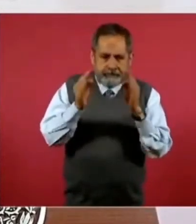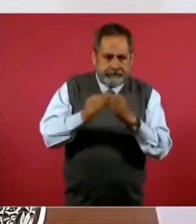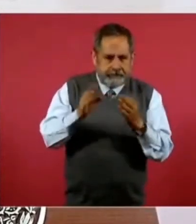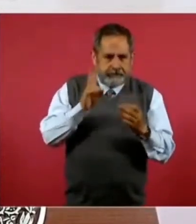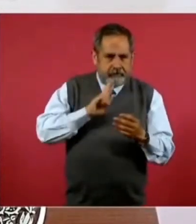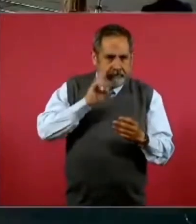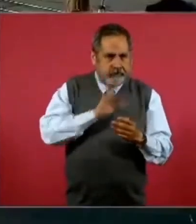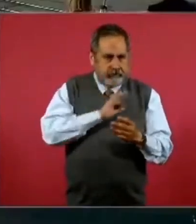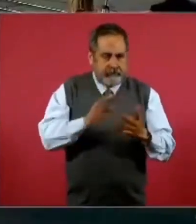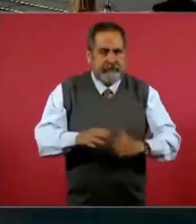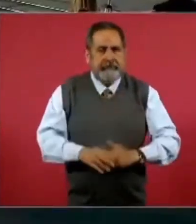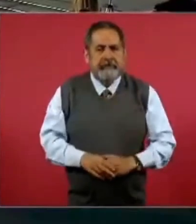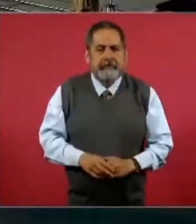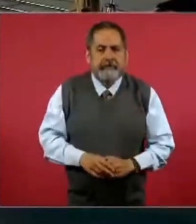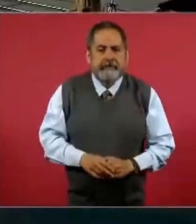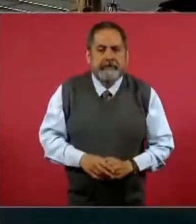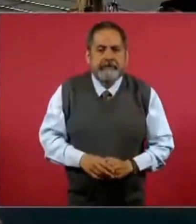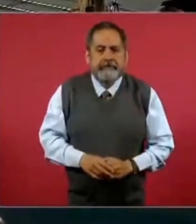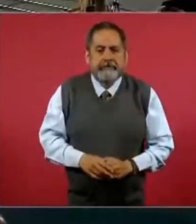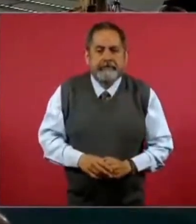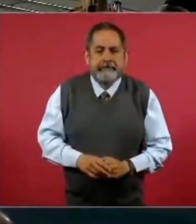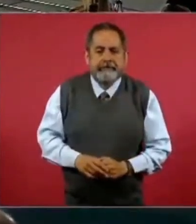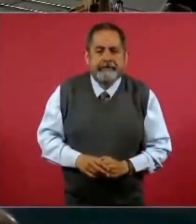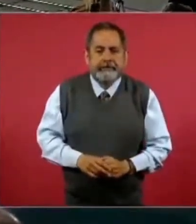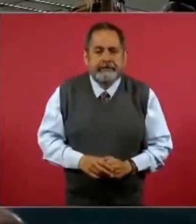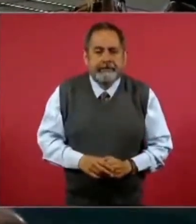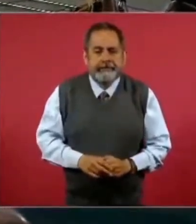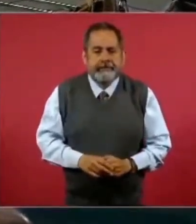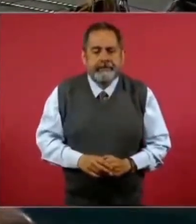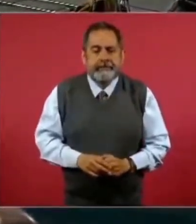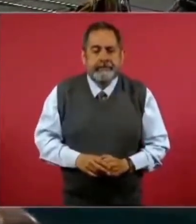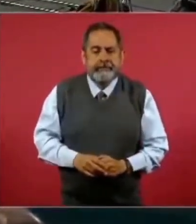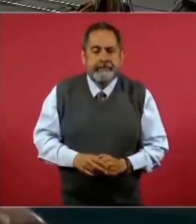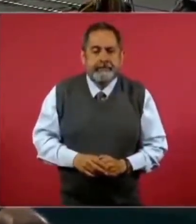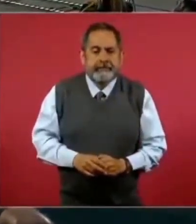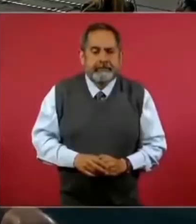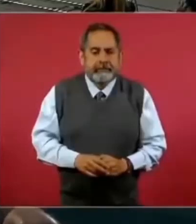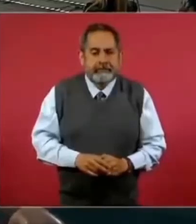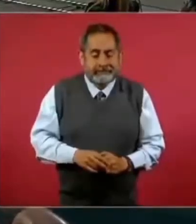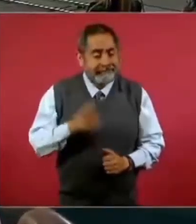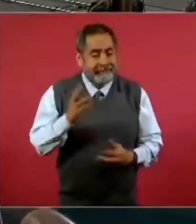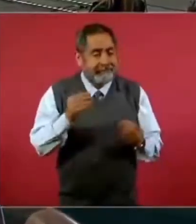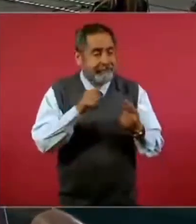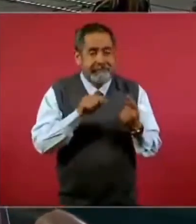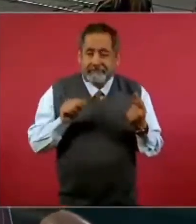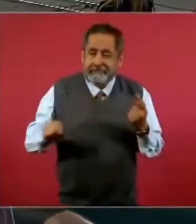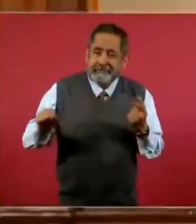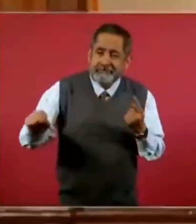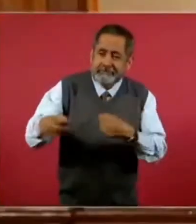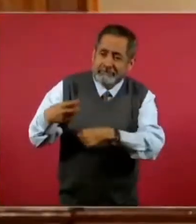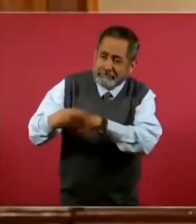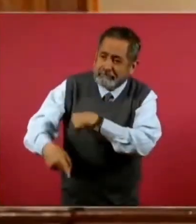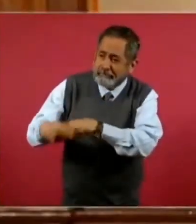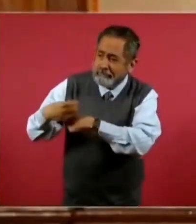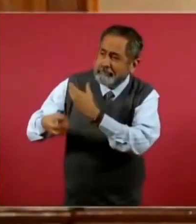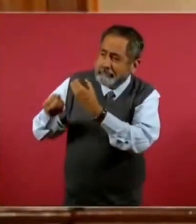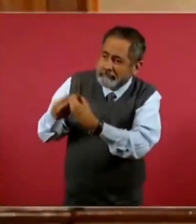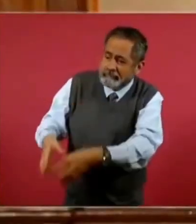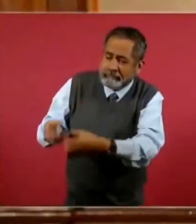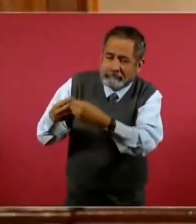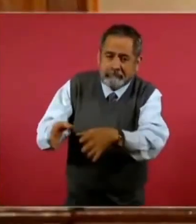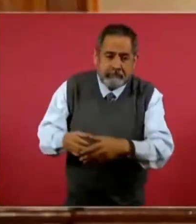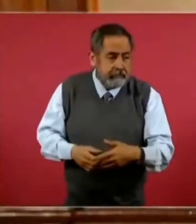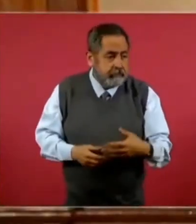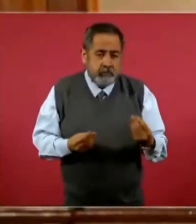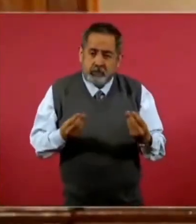forma es que eh fue mucho el daño y resarcir